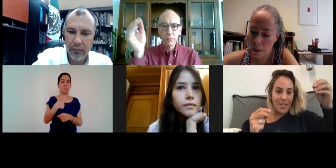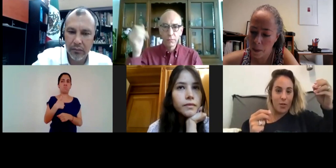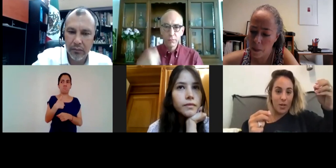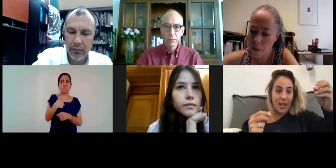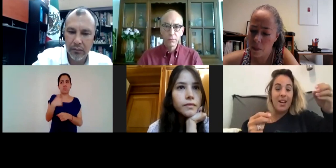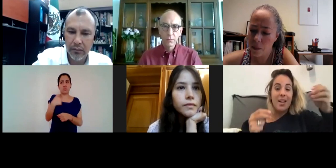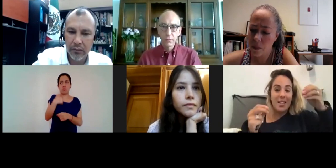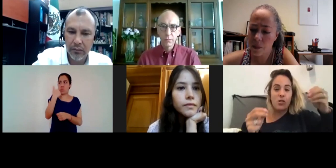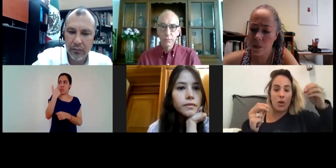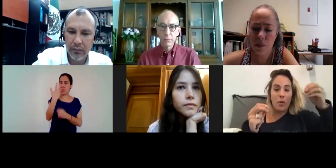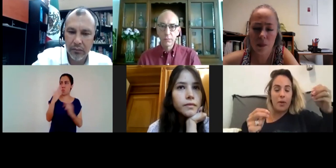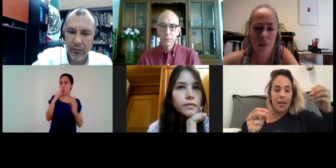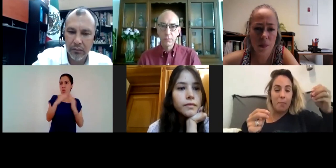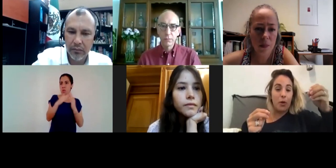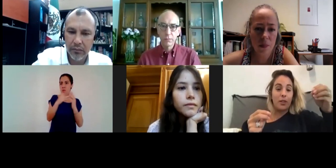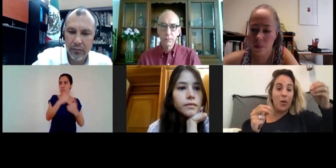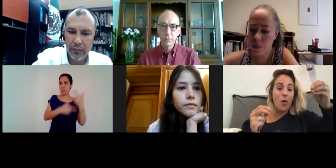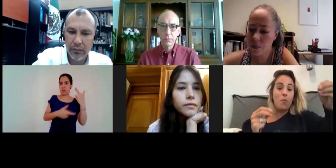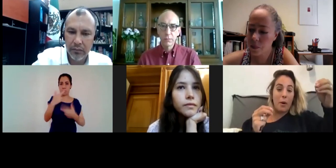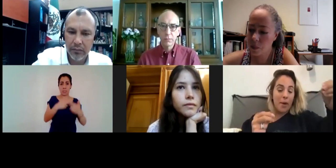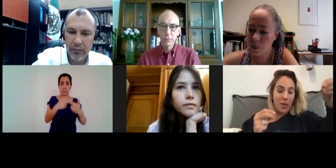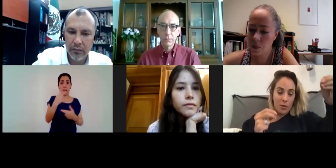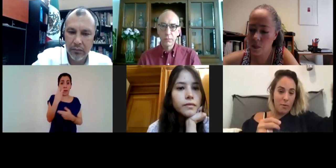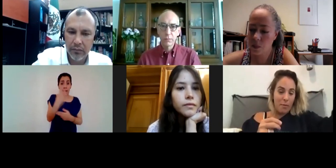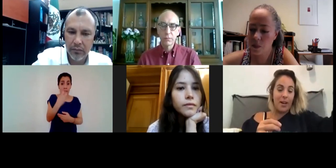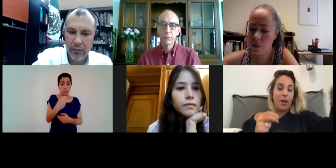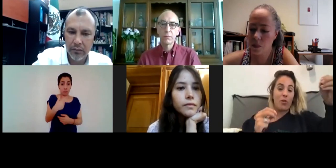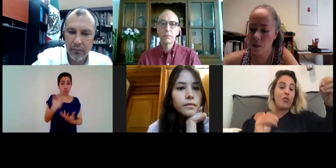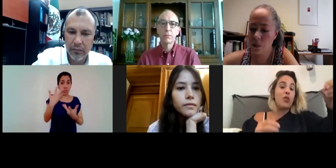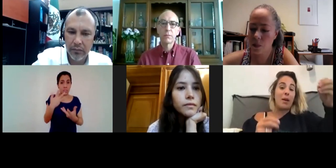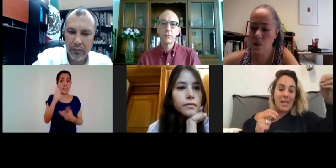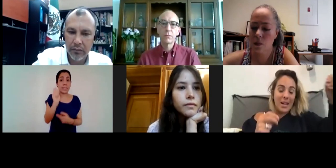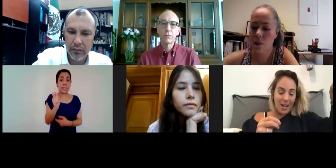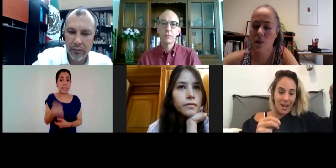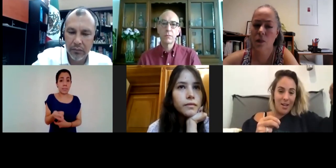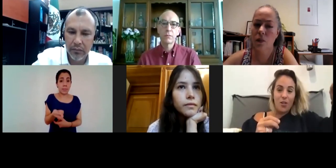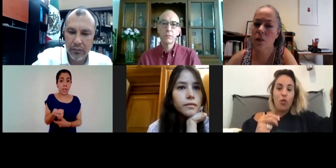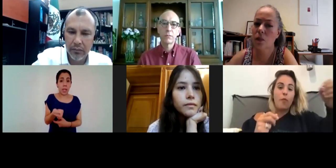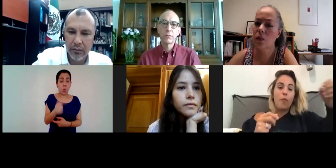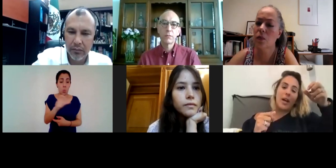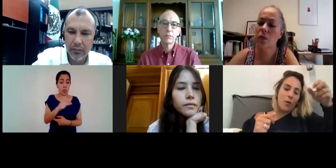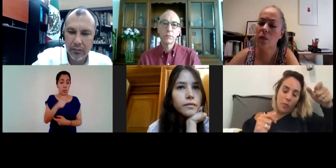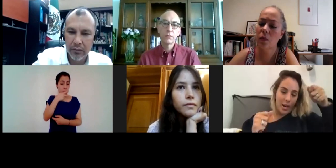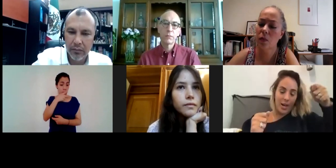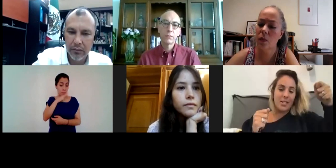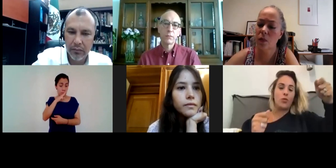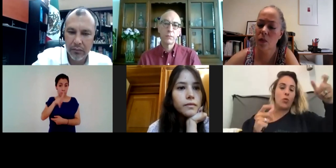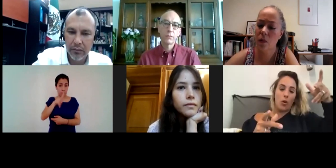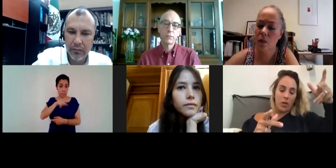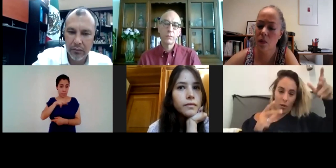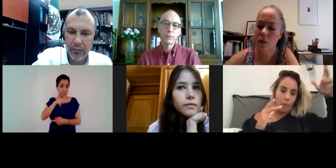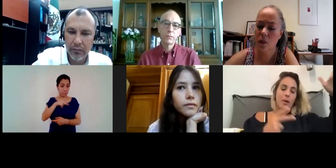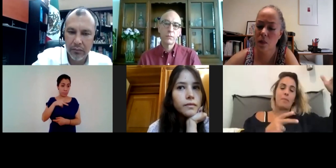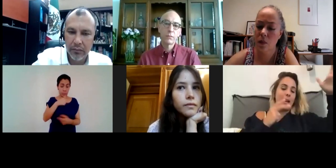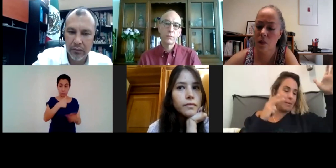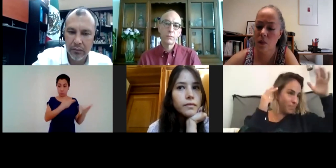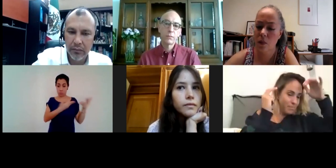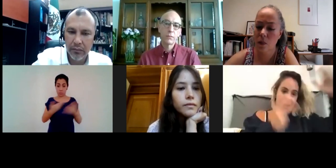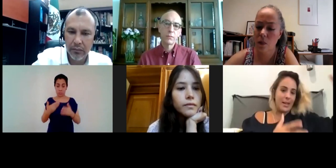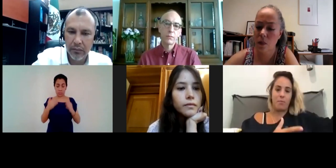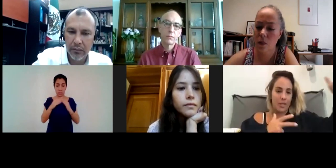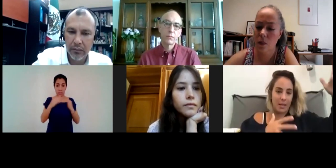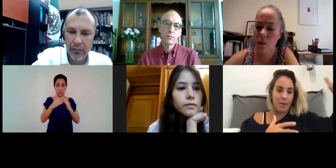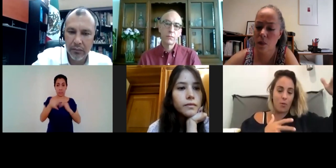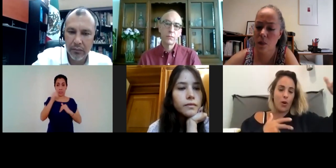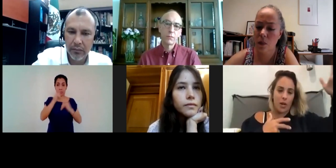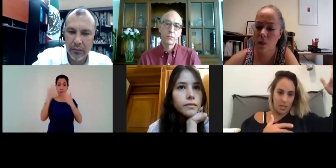reacción haya sido esa. Y eso implica, porque tengo un papá y una mamá que cuando llegué a mi casa no optaron por sacar el cinturón y romperme la